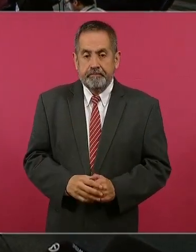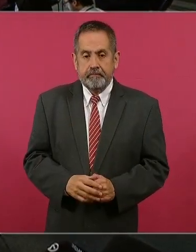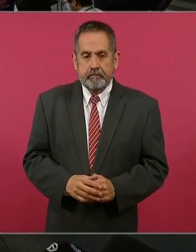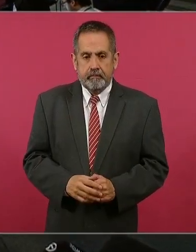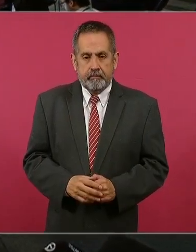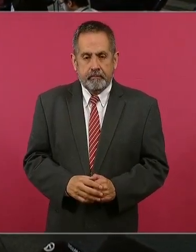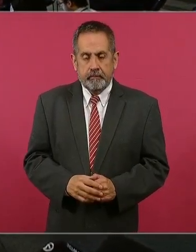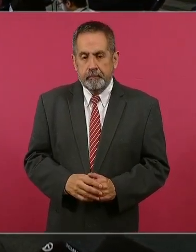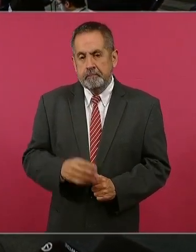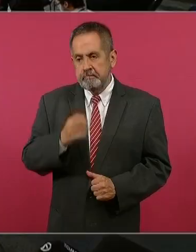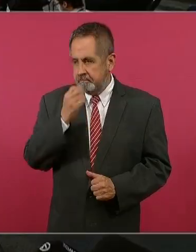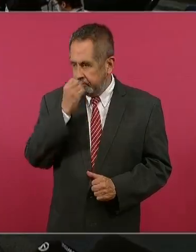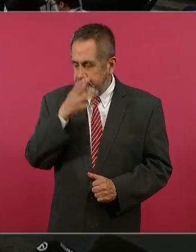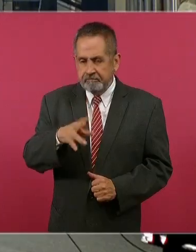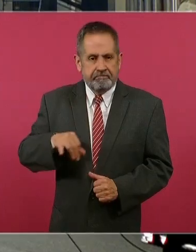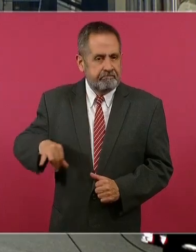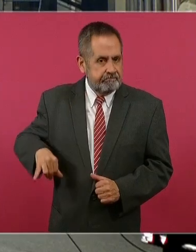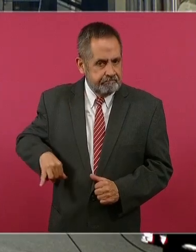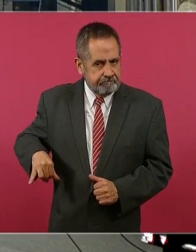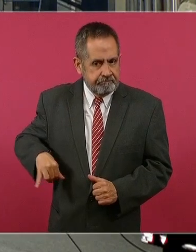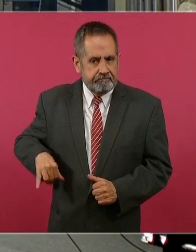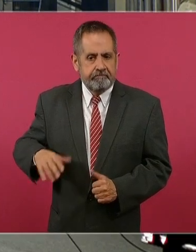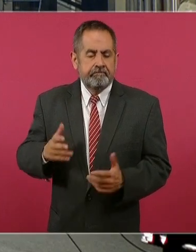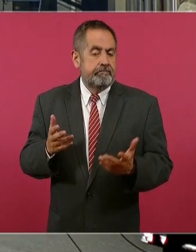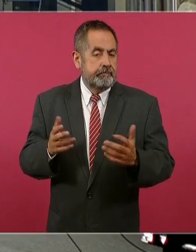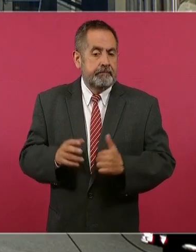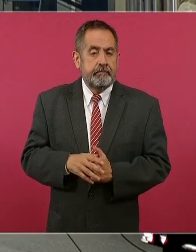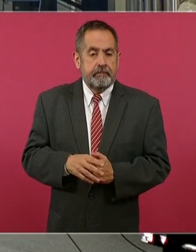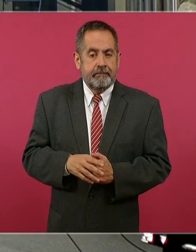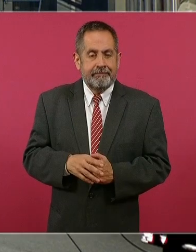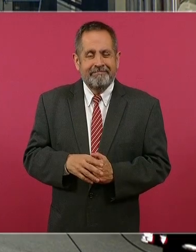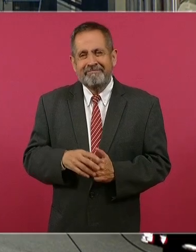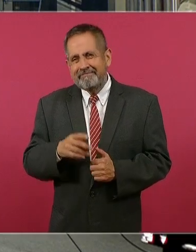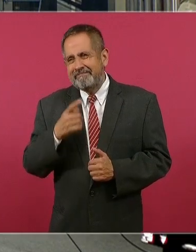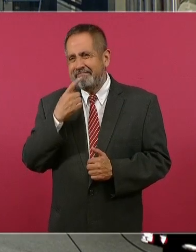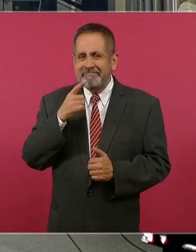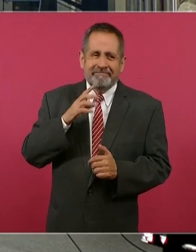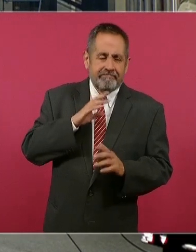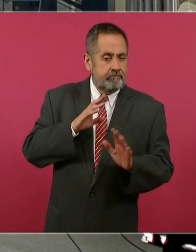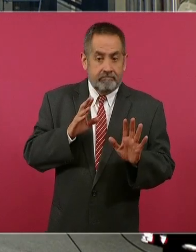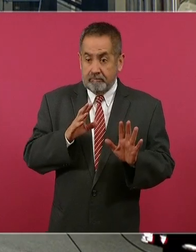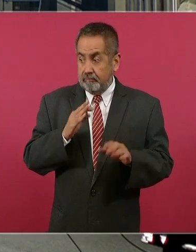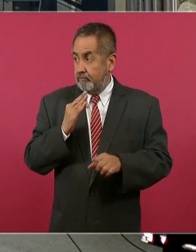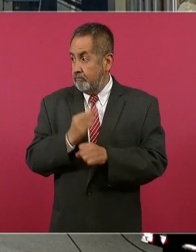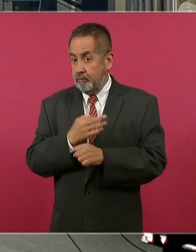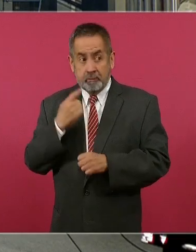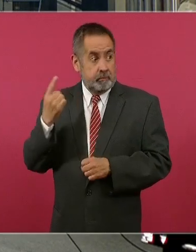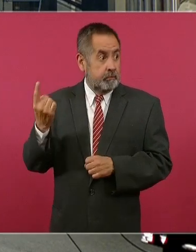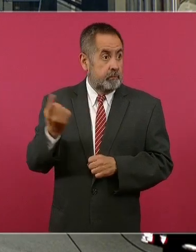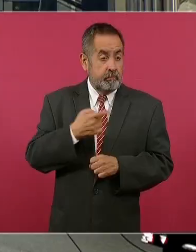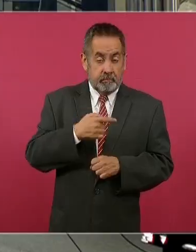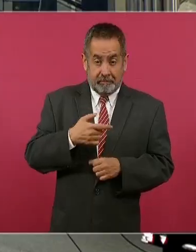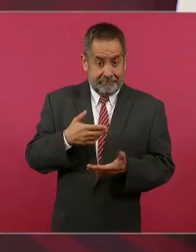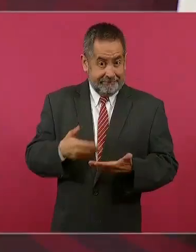Es muy interesante. No nos podemos quejar. Estamos viviendo tiempos